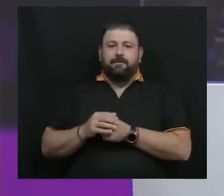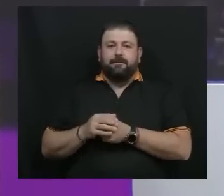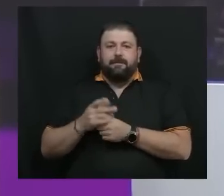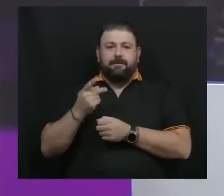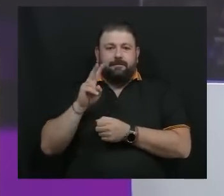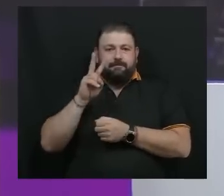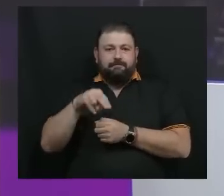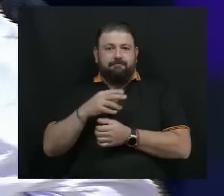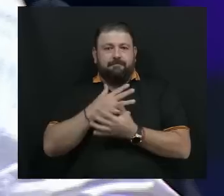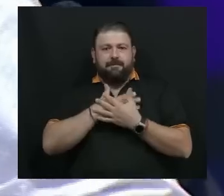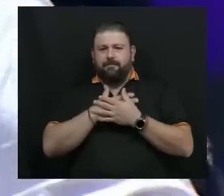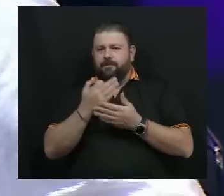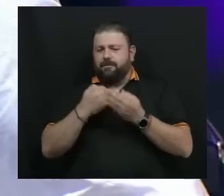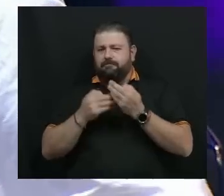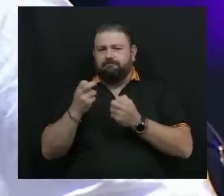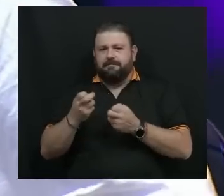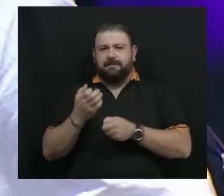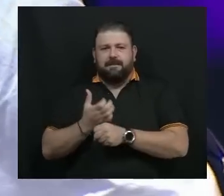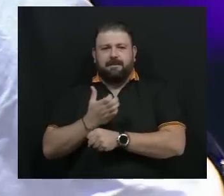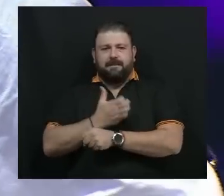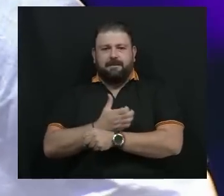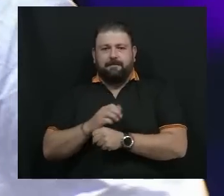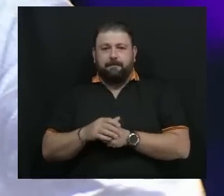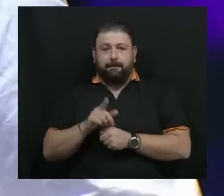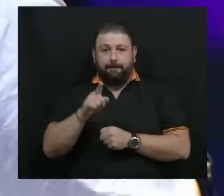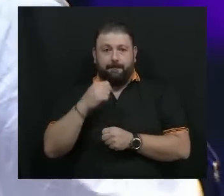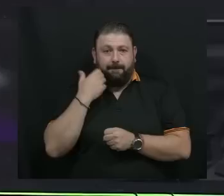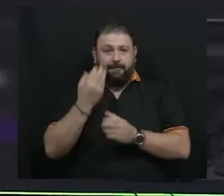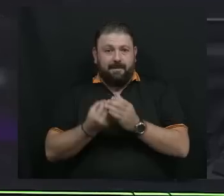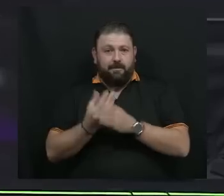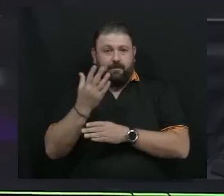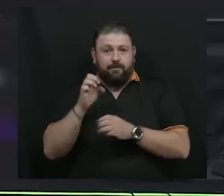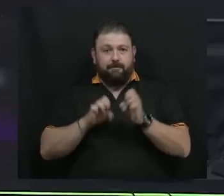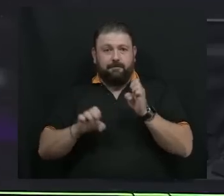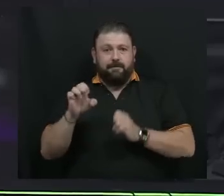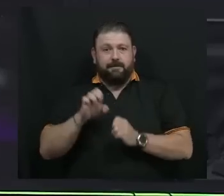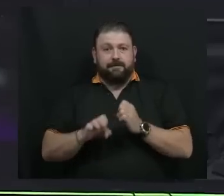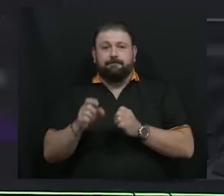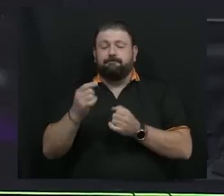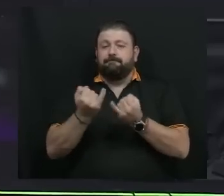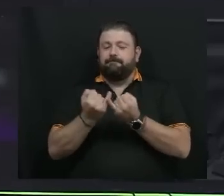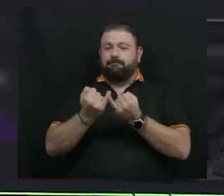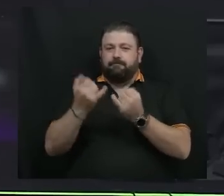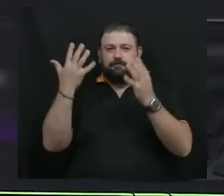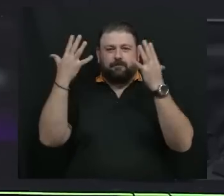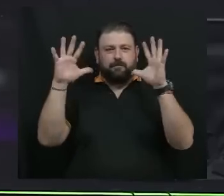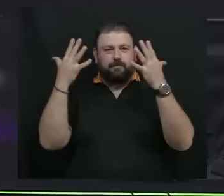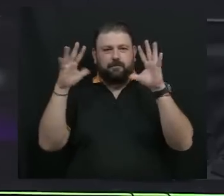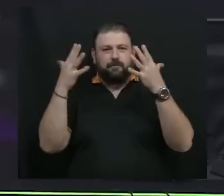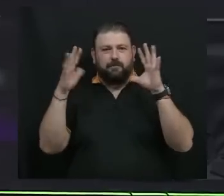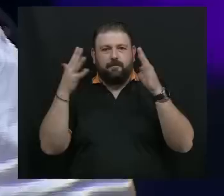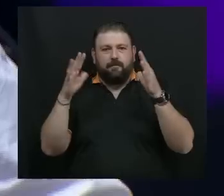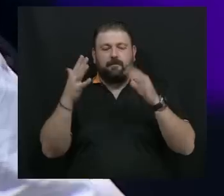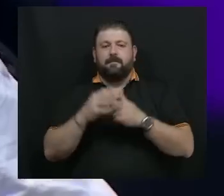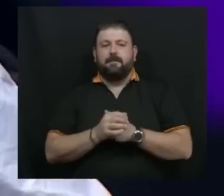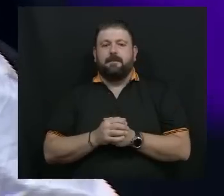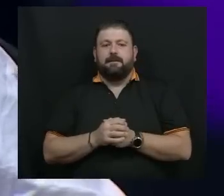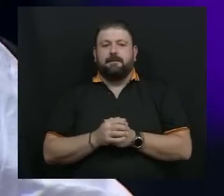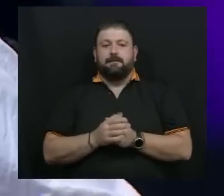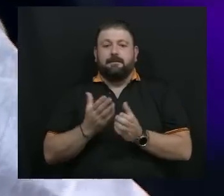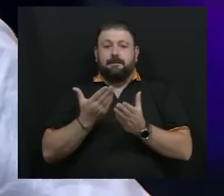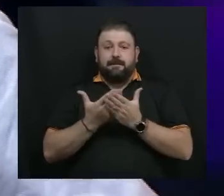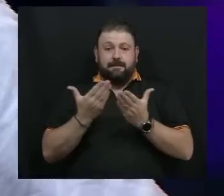y la estoy acompañando el día de hoy. Hoy es un nuevo empresario. Démosle un aplauso a José Carlos. Oye, y ahora